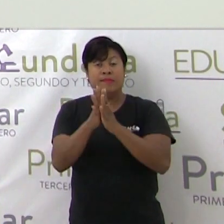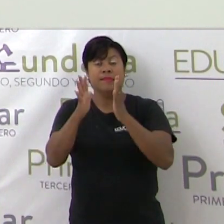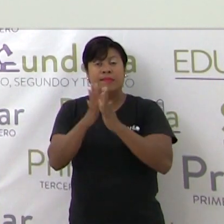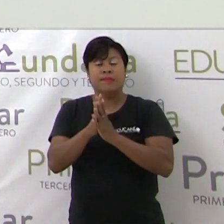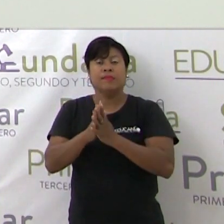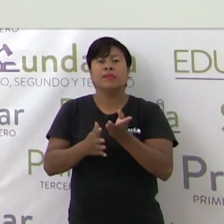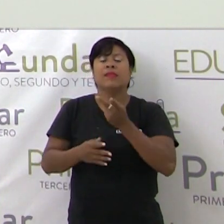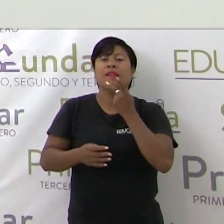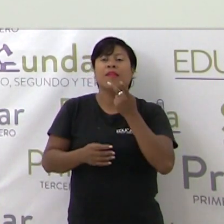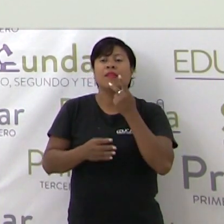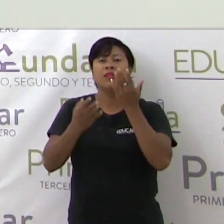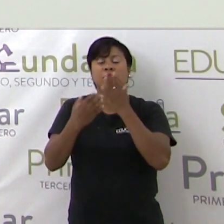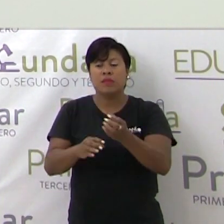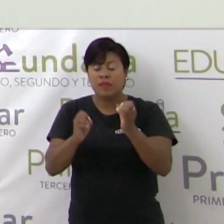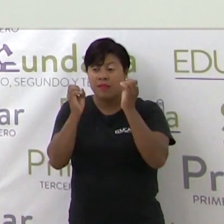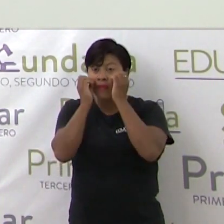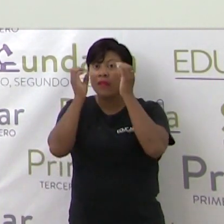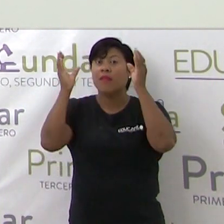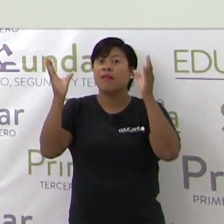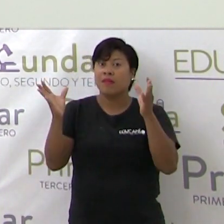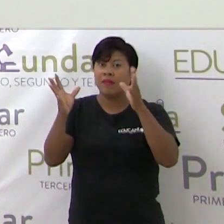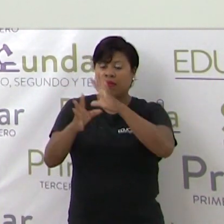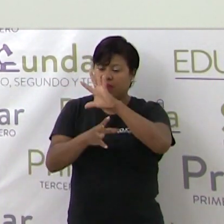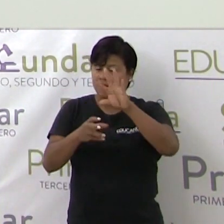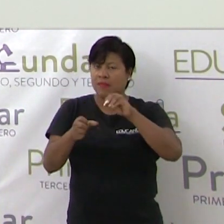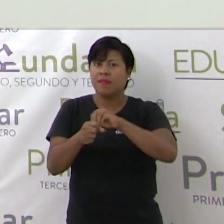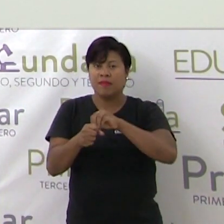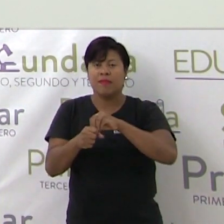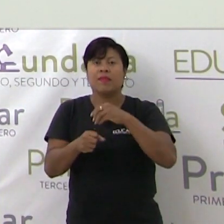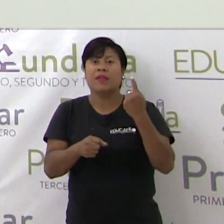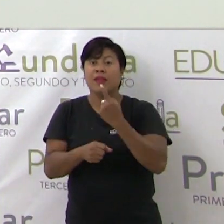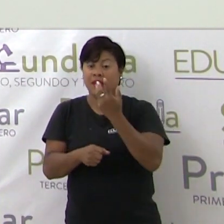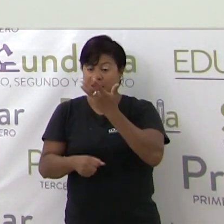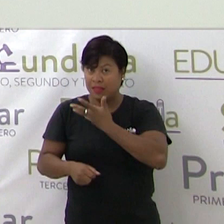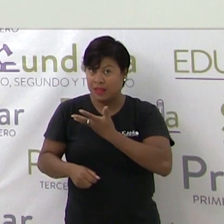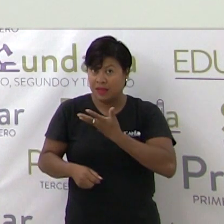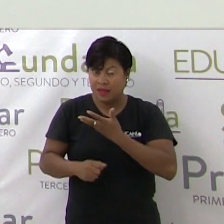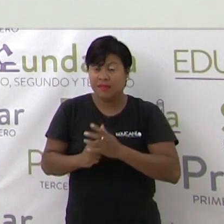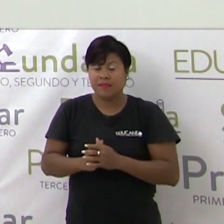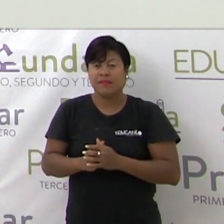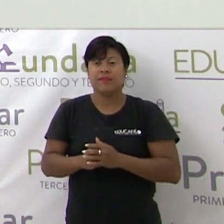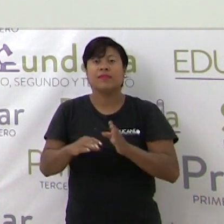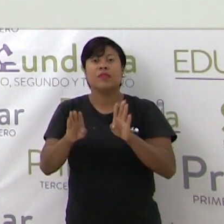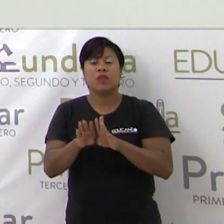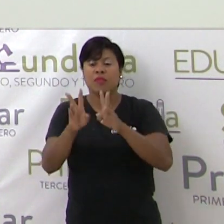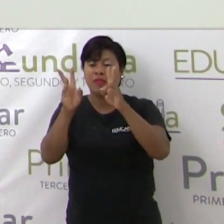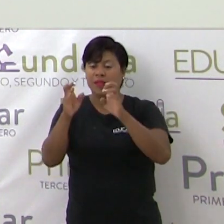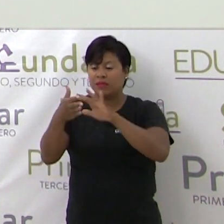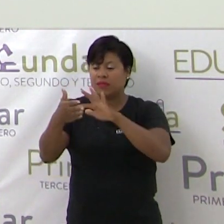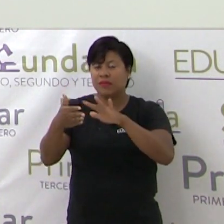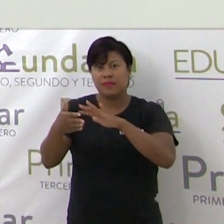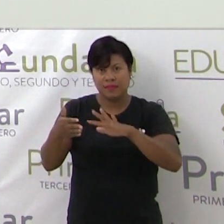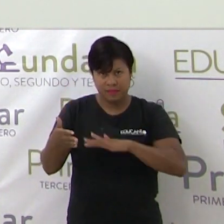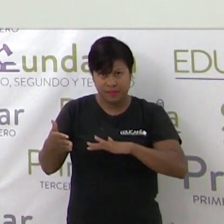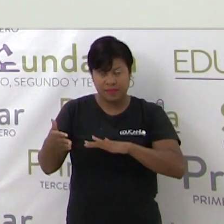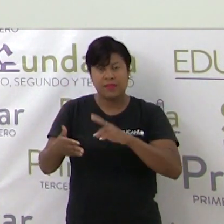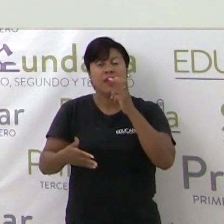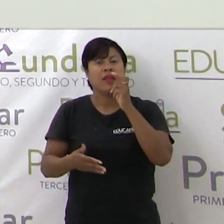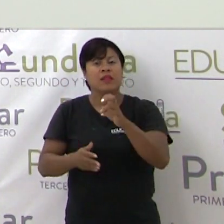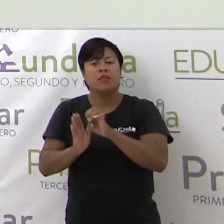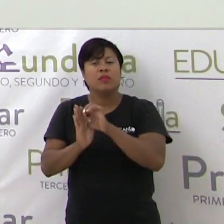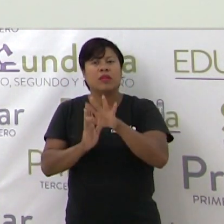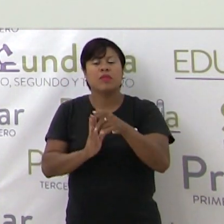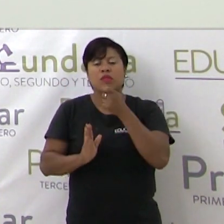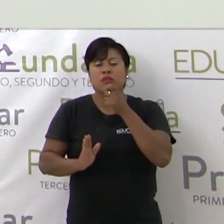hablará sobre la impresión general que tuvo del texto que leyeron. En este caso, los